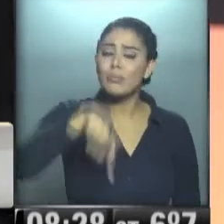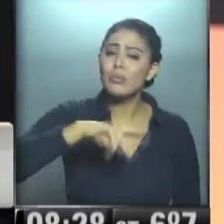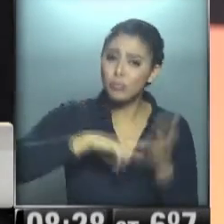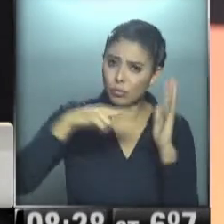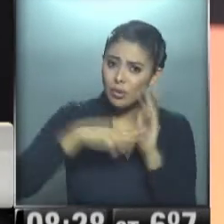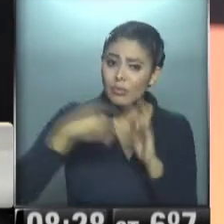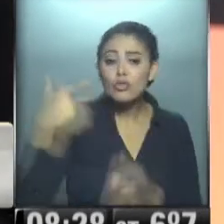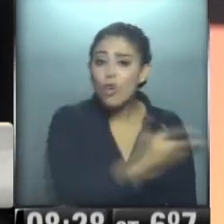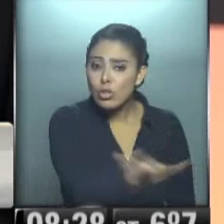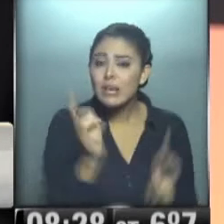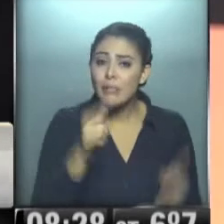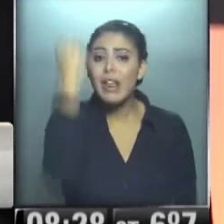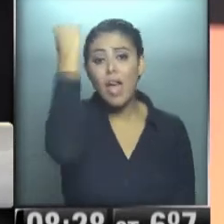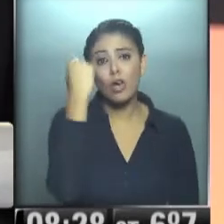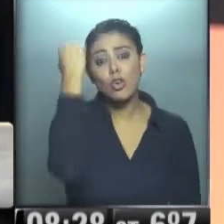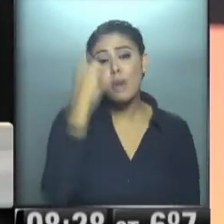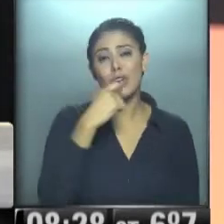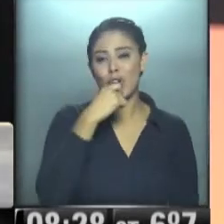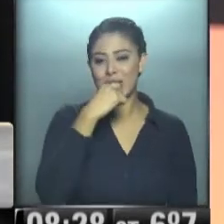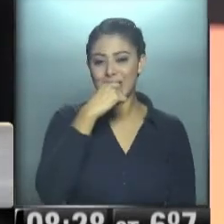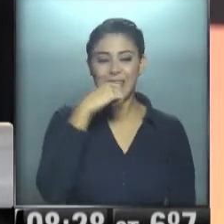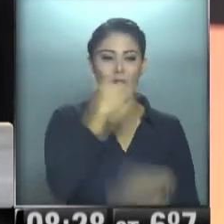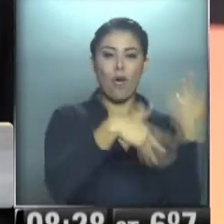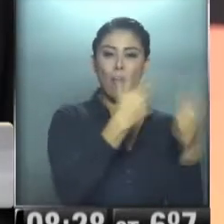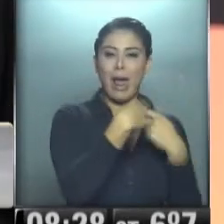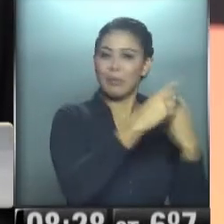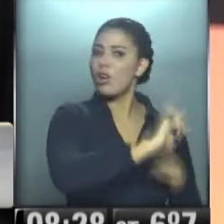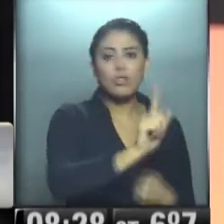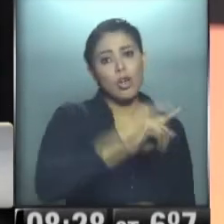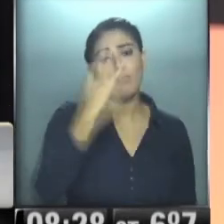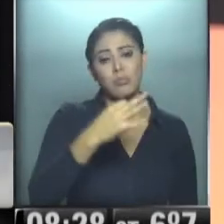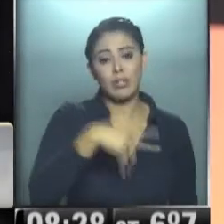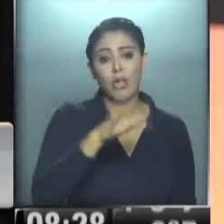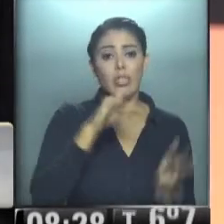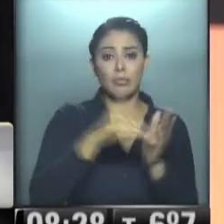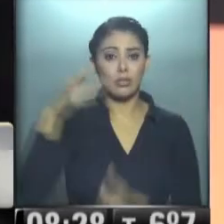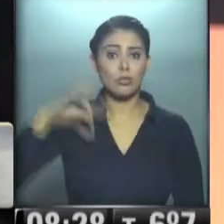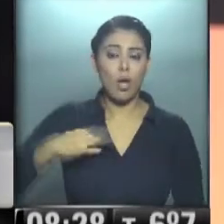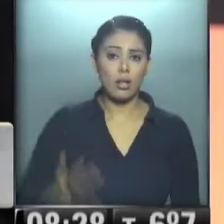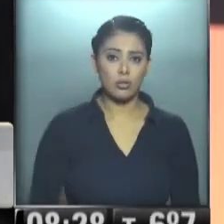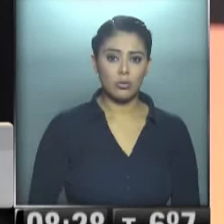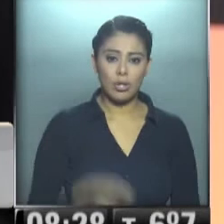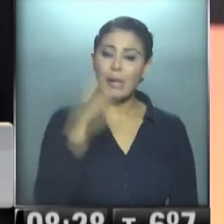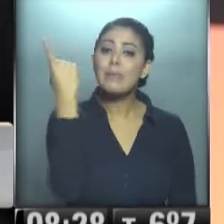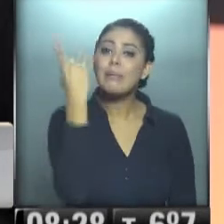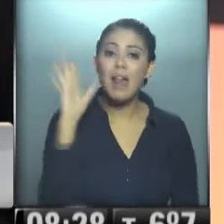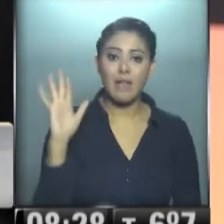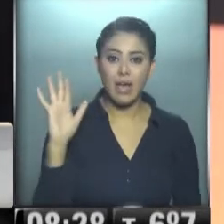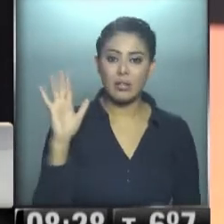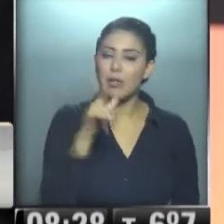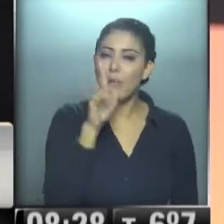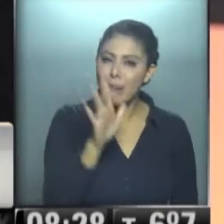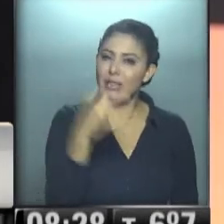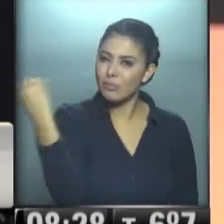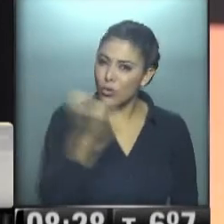sociales y económicos para aquellos que no están jugando a la timba en el mercado sino que viviendo un sueldo y es la primera vez esto me